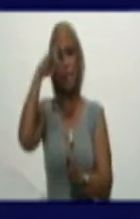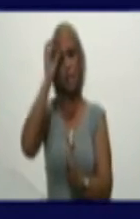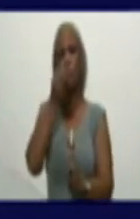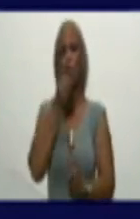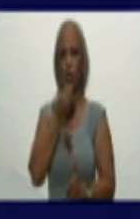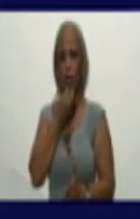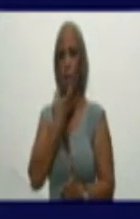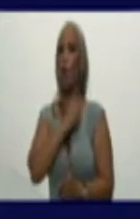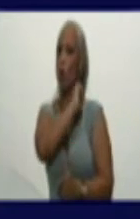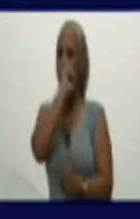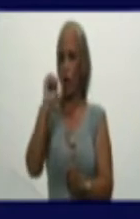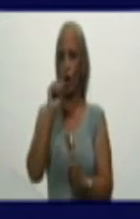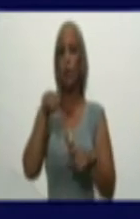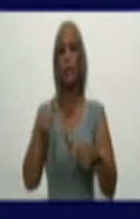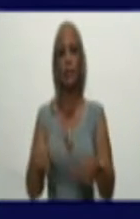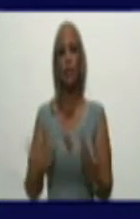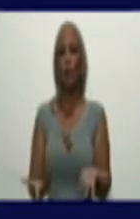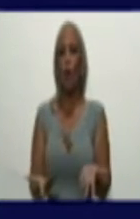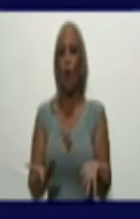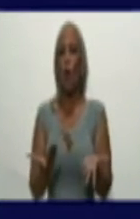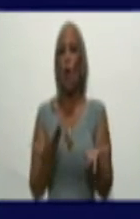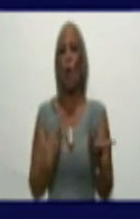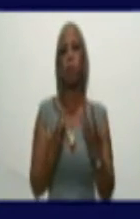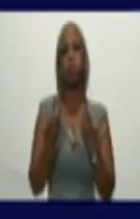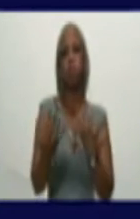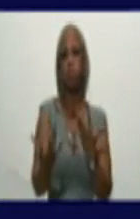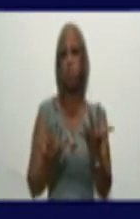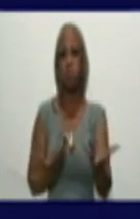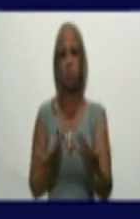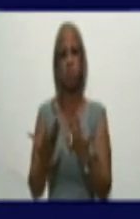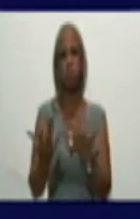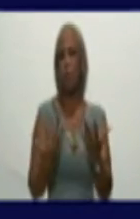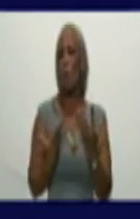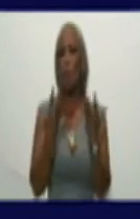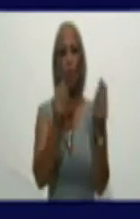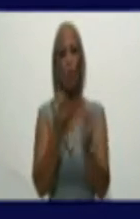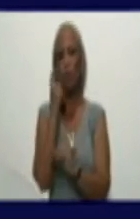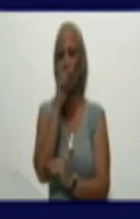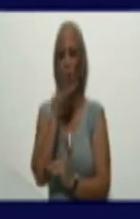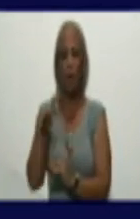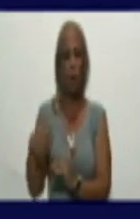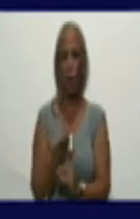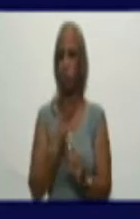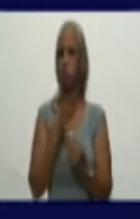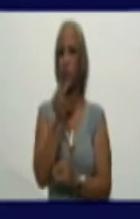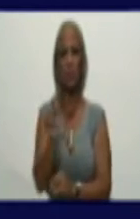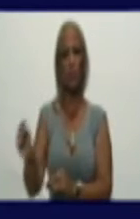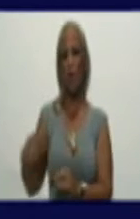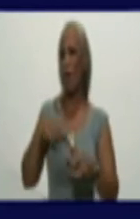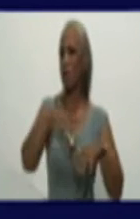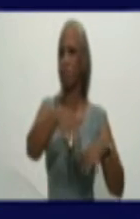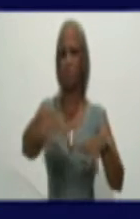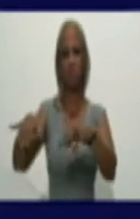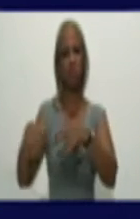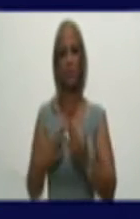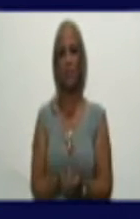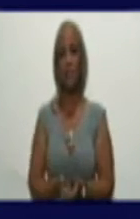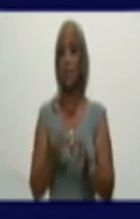que podíamos lograrlo. Y esto tiene que ver con la movilidad. Vemos de mucha movilidad todavía.